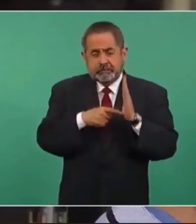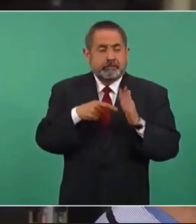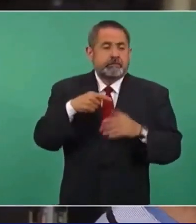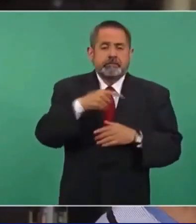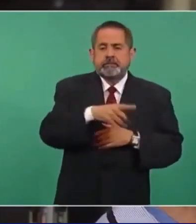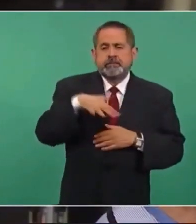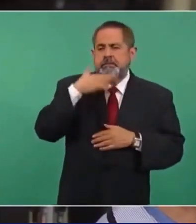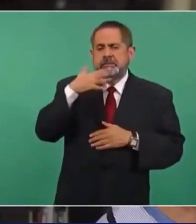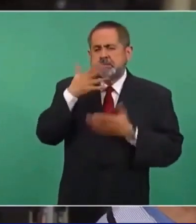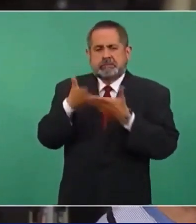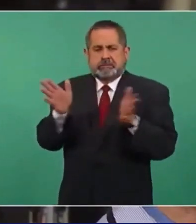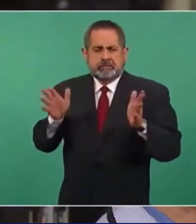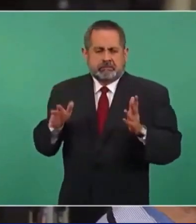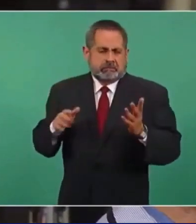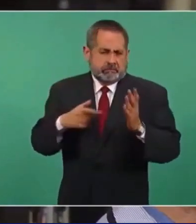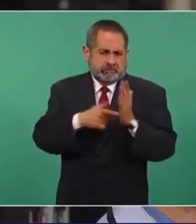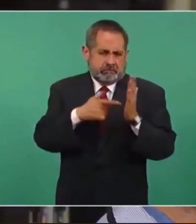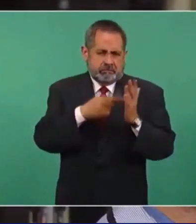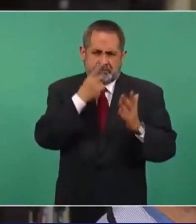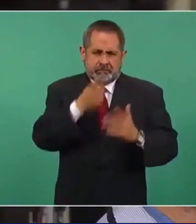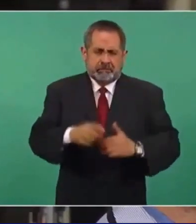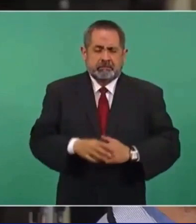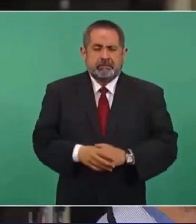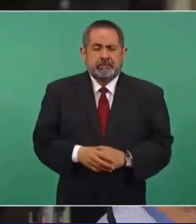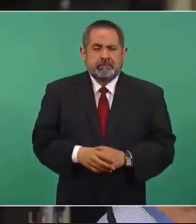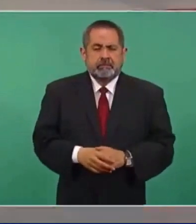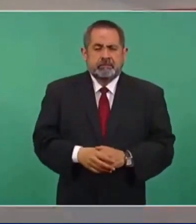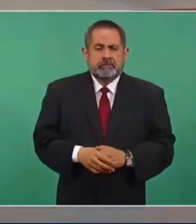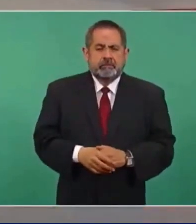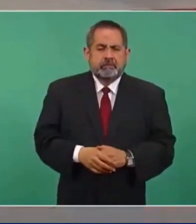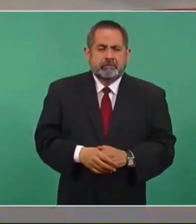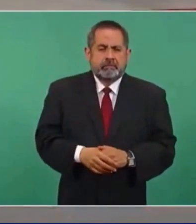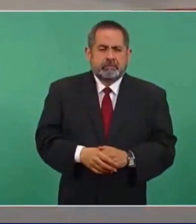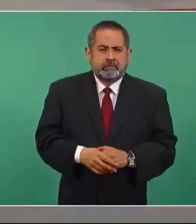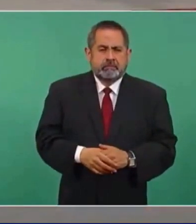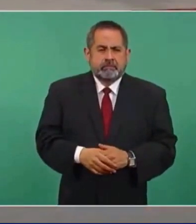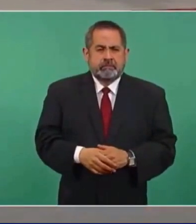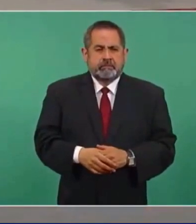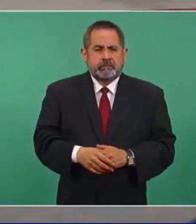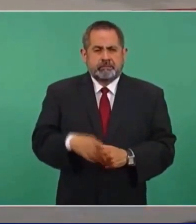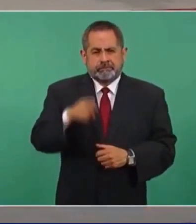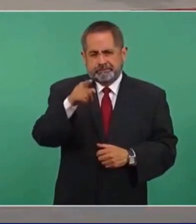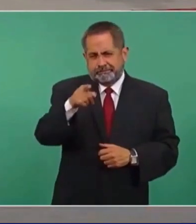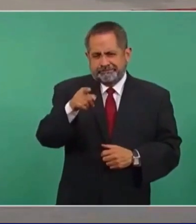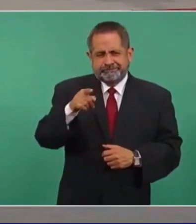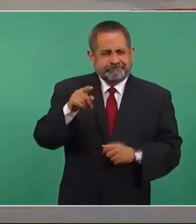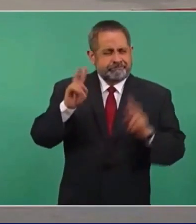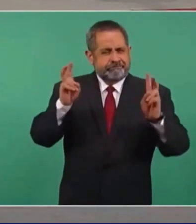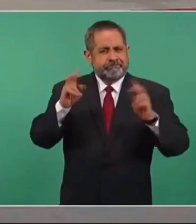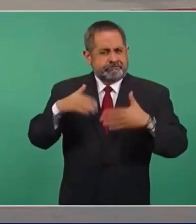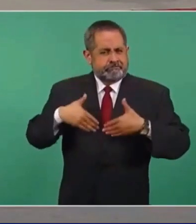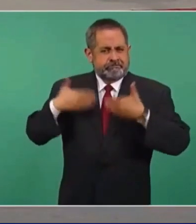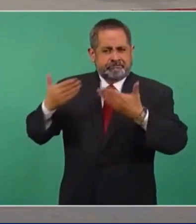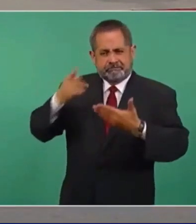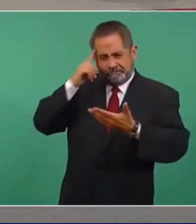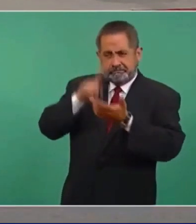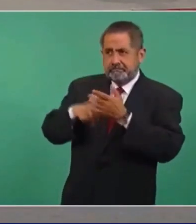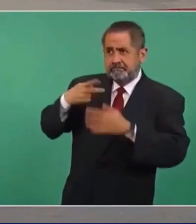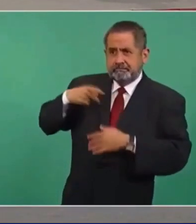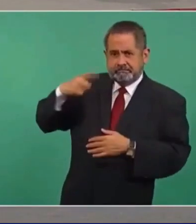términos generales. Sí, mire, esta es confianza, sí, en las autoridades.